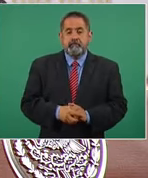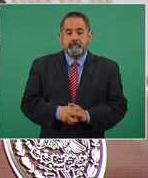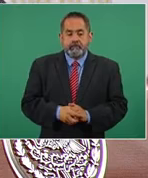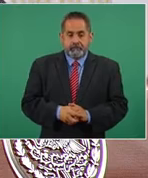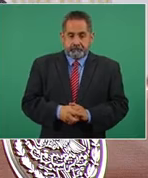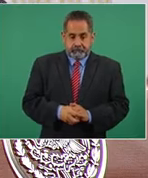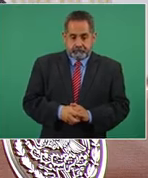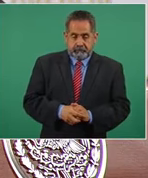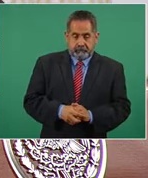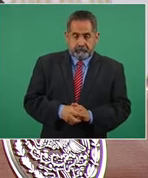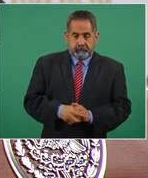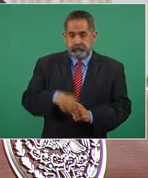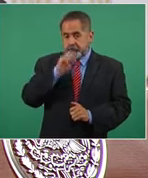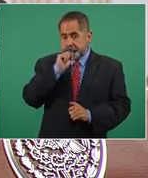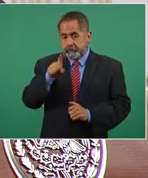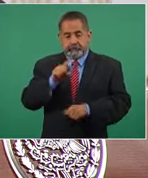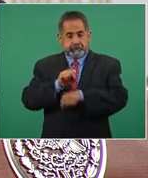y también en El Salvador